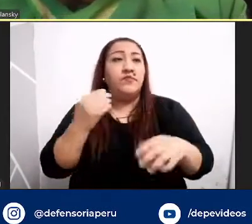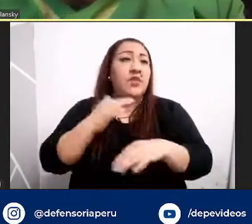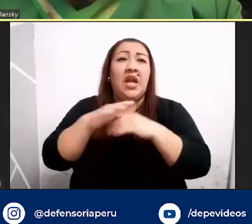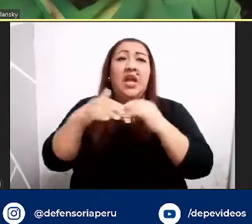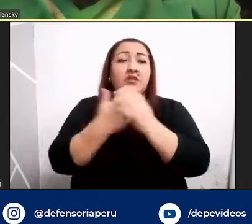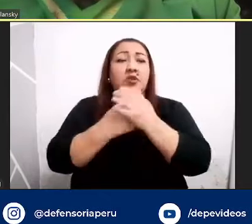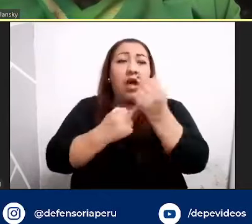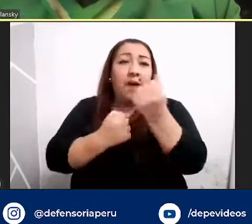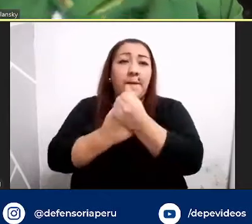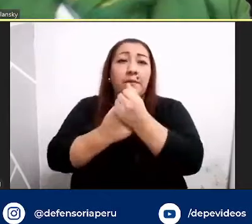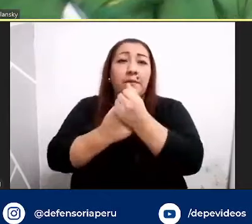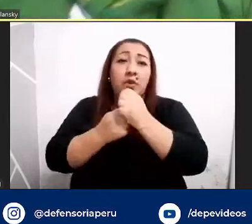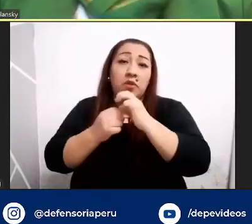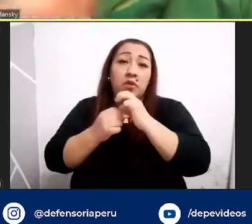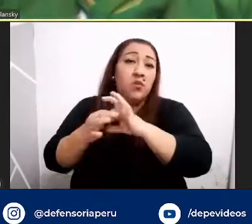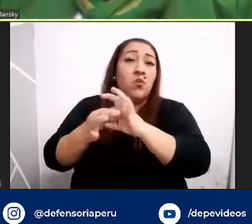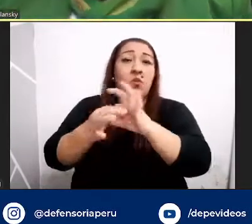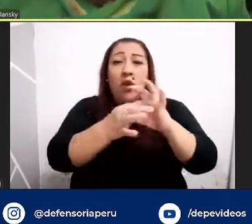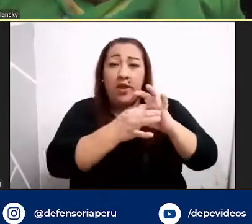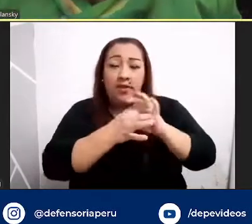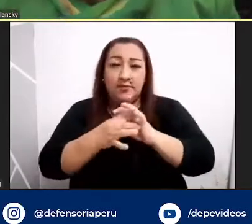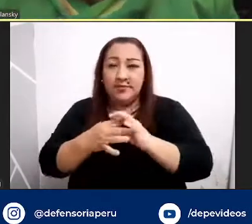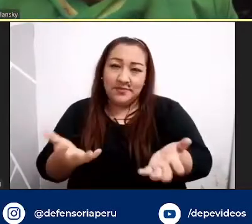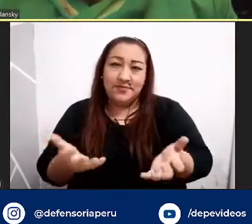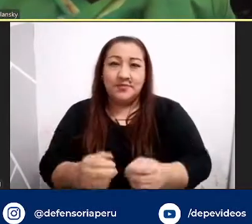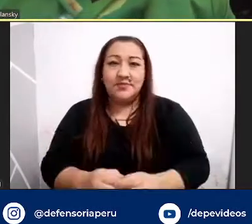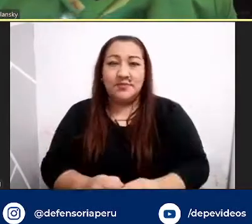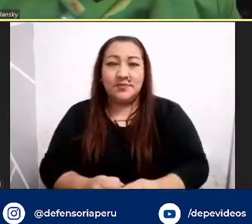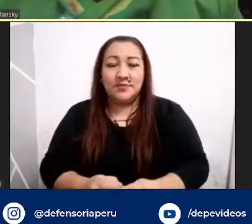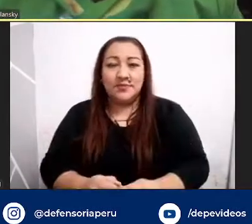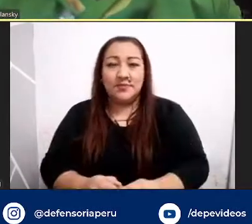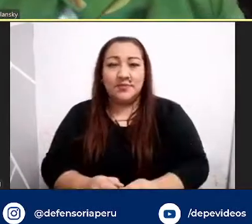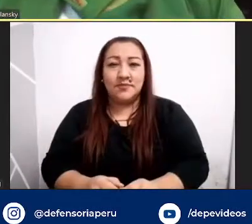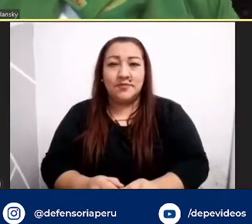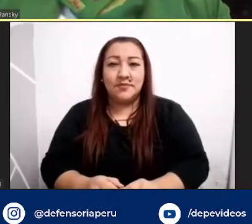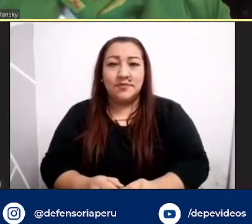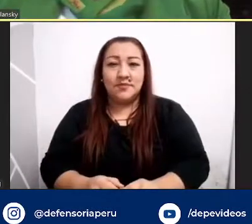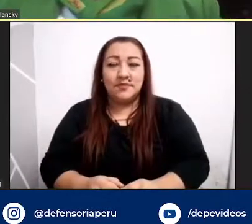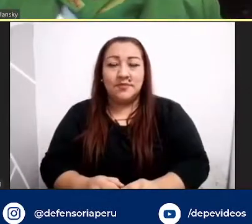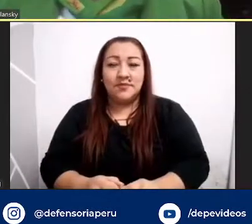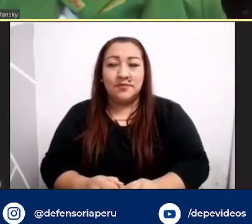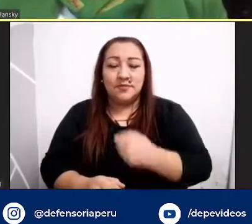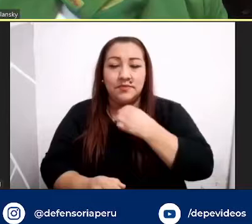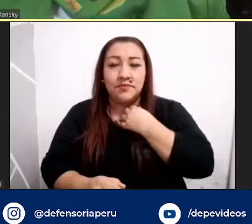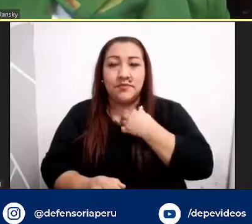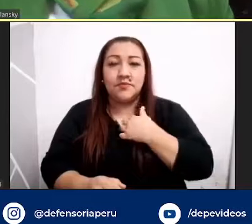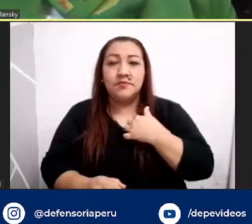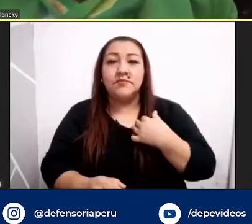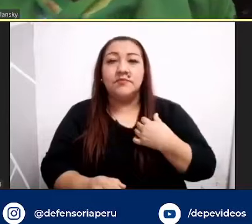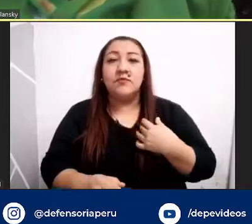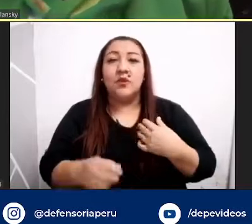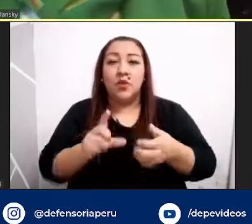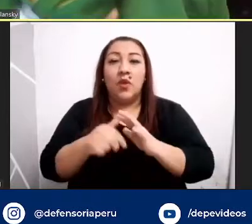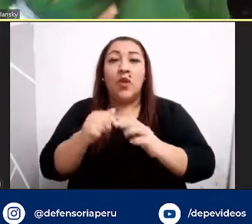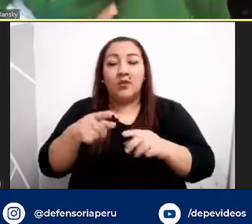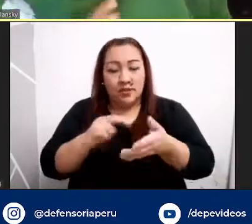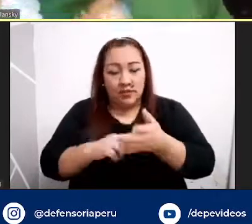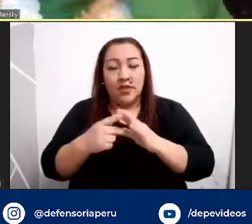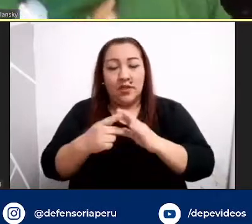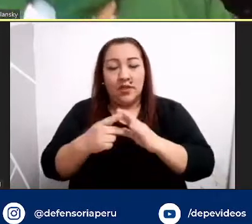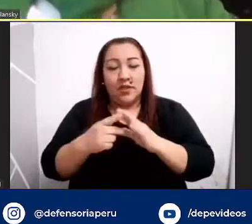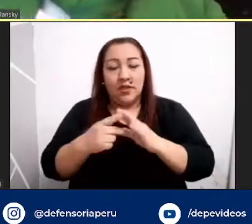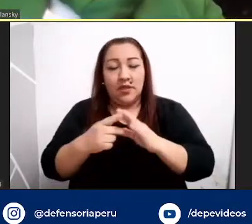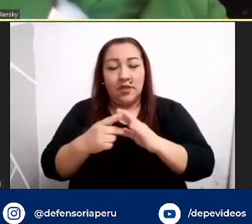mismo tiempo, ¿no es cierto? Porque de eso se trata. El ombudsman es eso, el defensor del pueblo es eso,